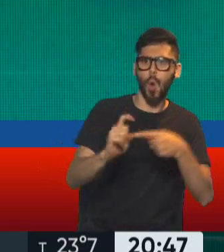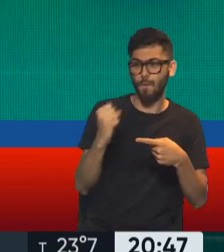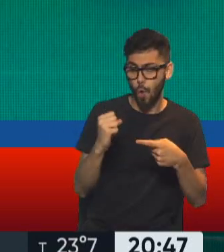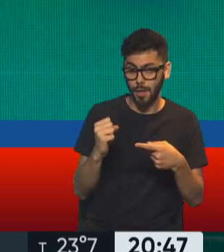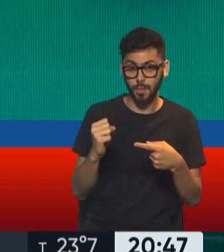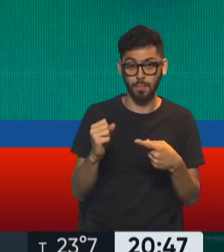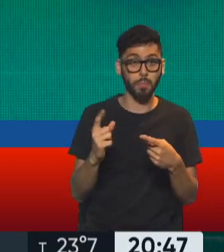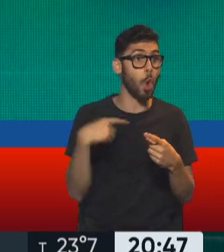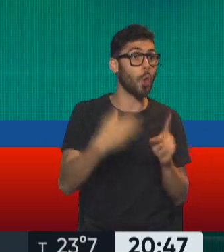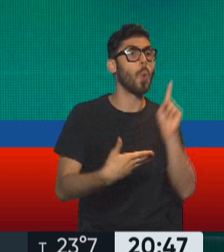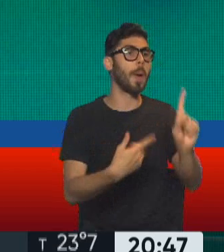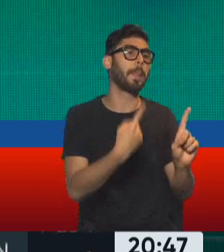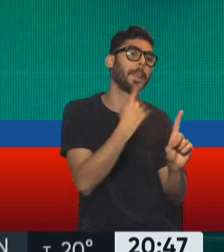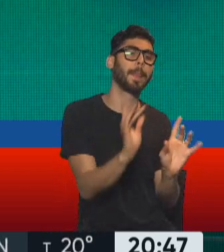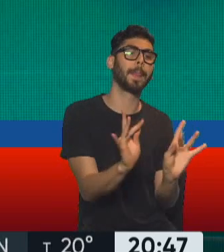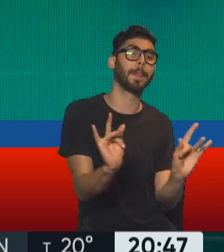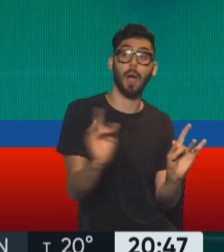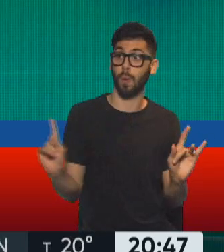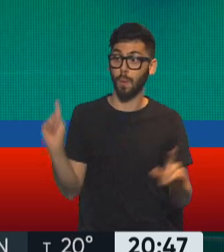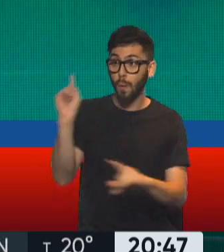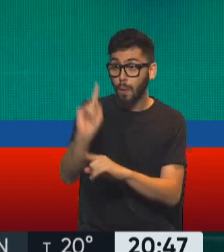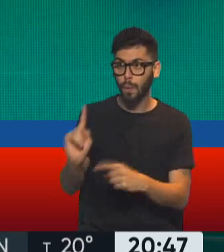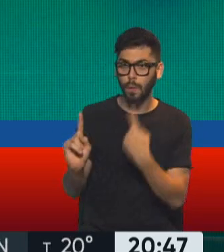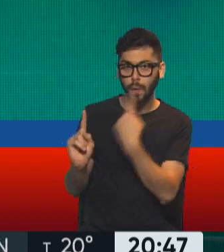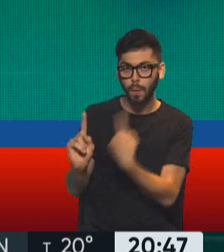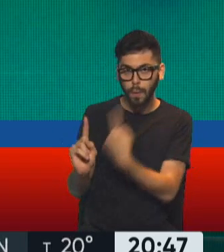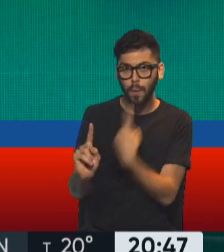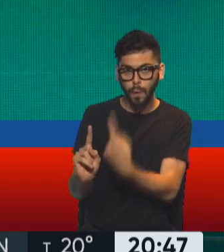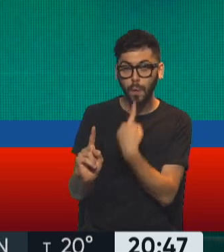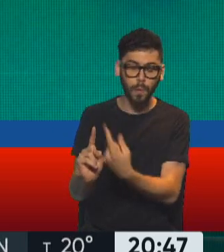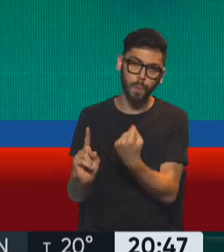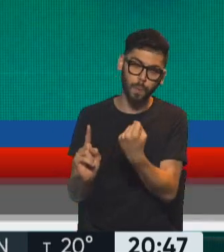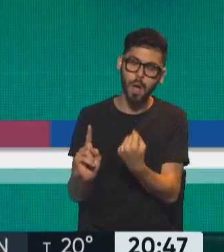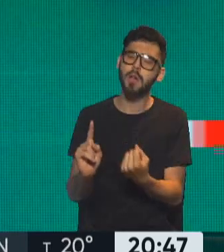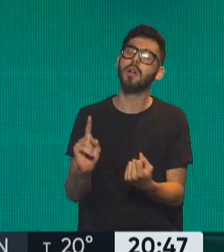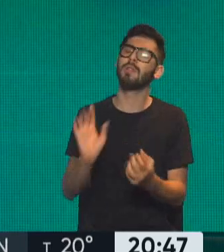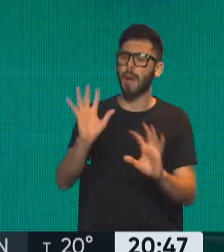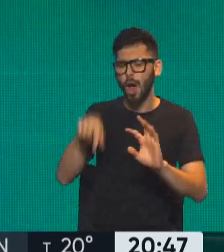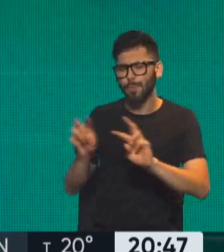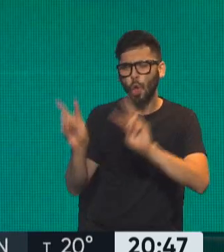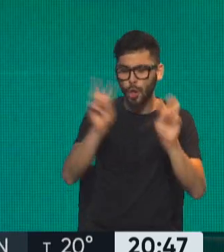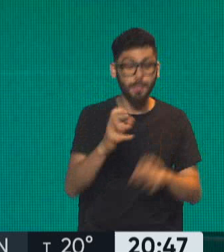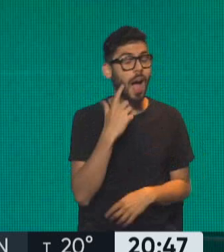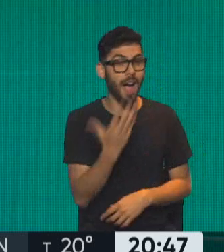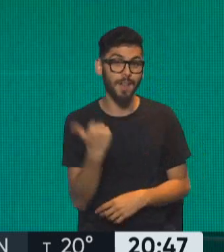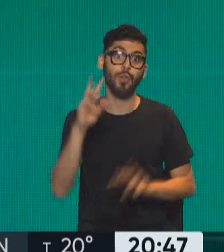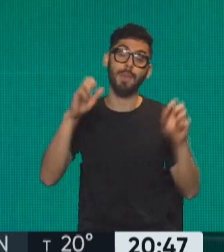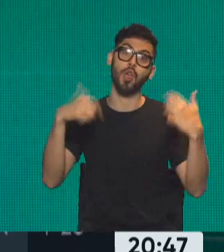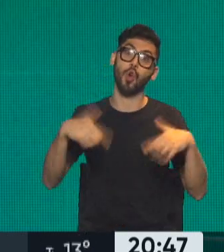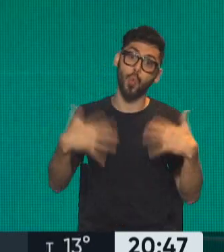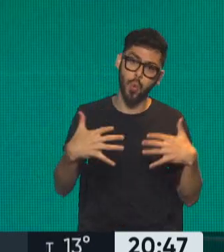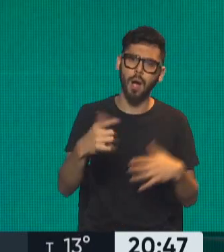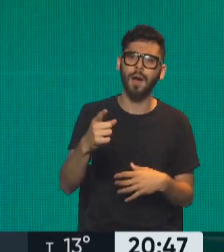candidatos van y no tienen preguntas difíciles, y te hemos visto, bueno, que te preguntan y te repreguntan. Pero vamos a ir con otro tema, que es un tema que está muy candente. Enseguida le vamos a